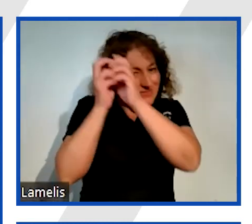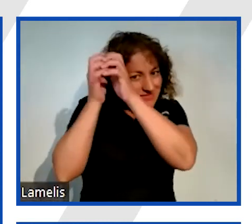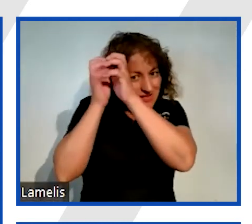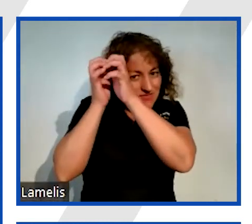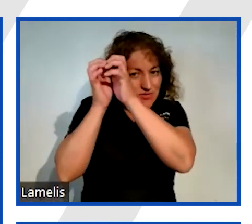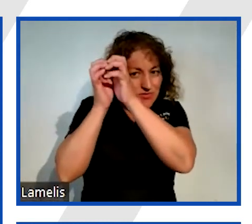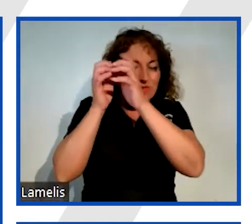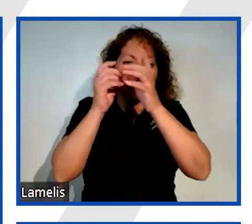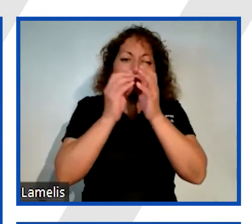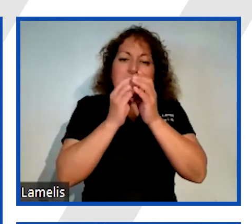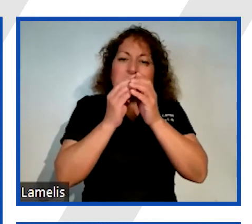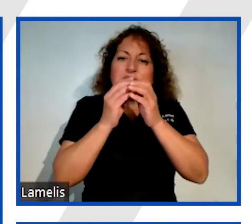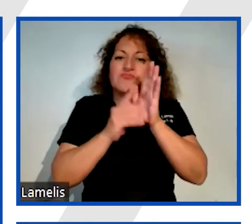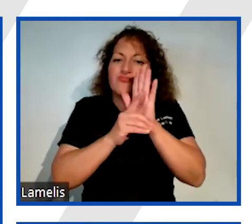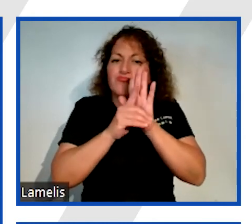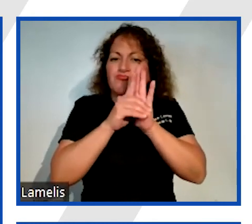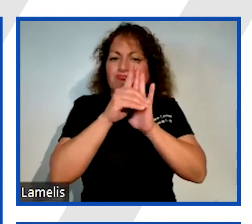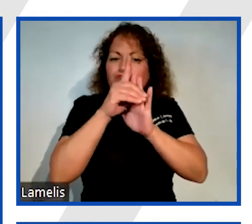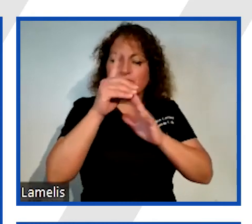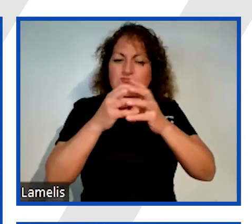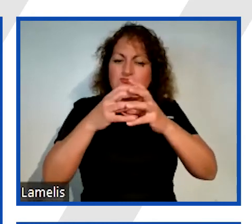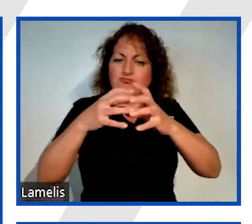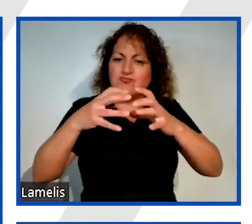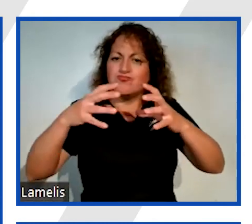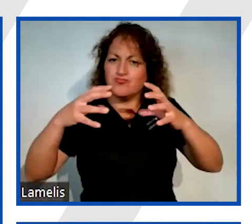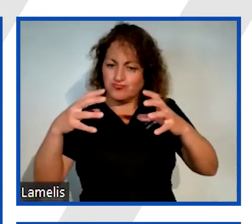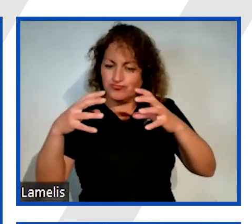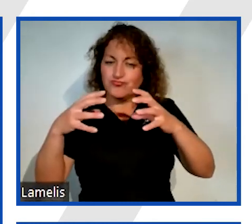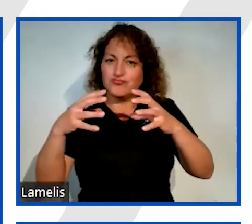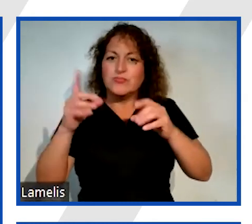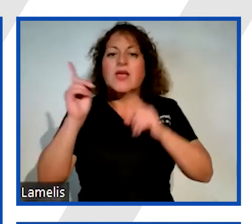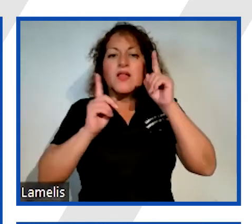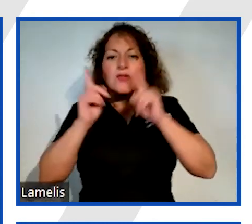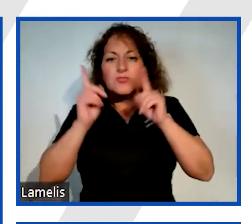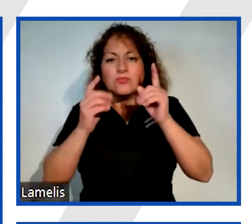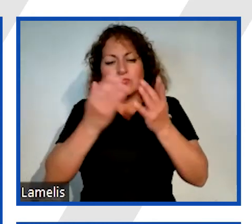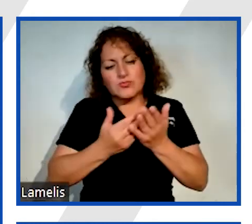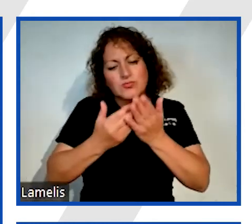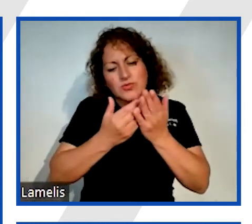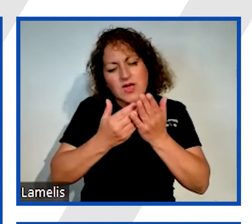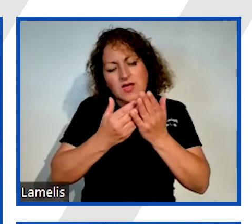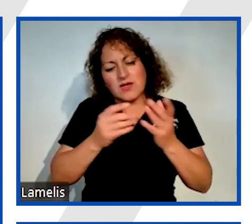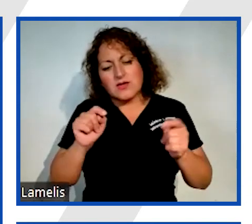tan poco tiempo es tan limpiado de esto algunos estudios están limpiado eso ese crecimiento con